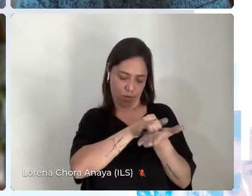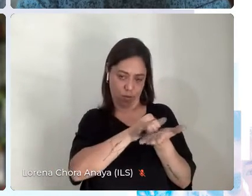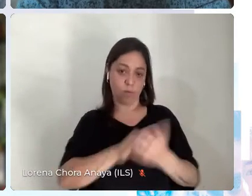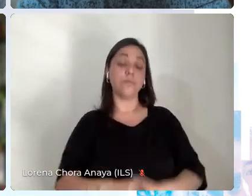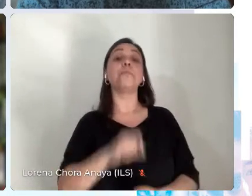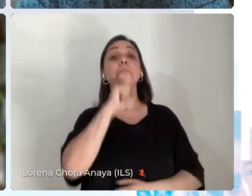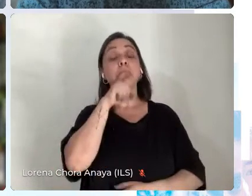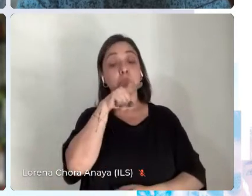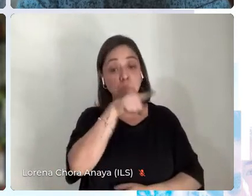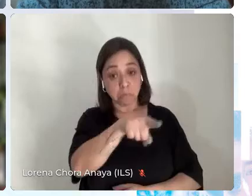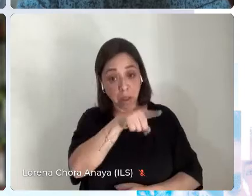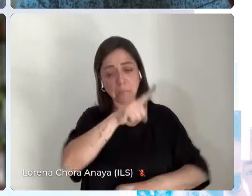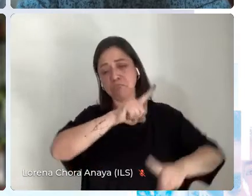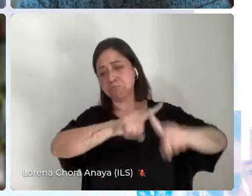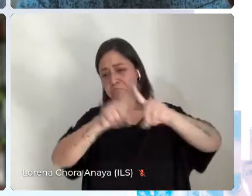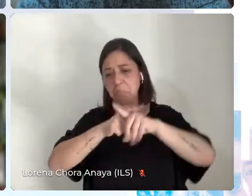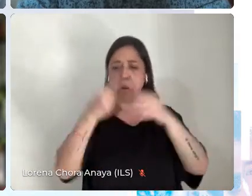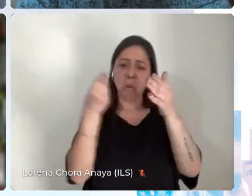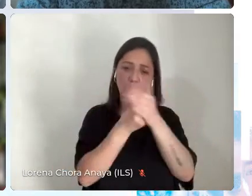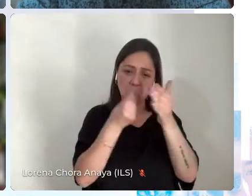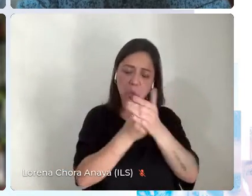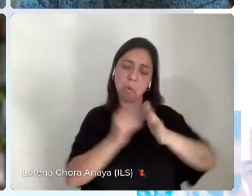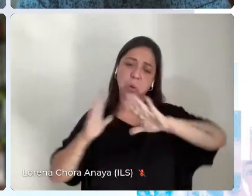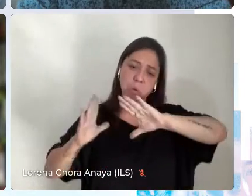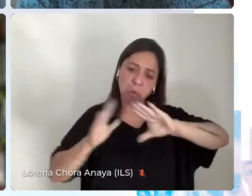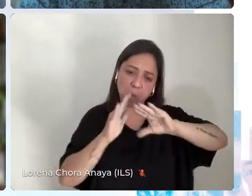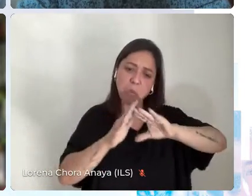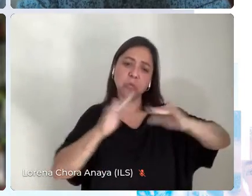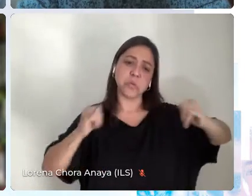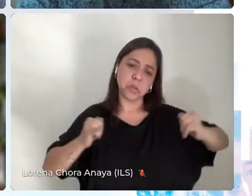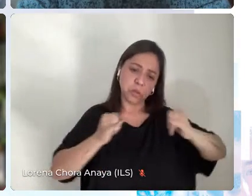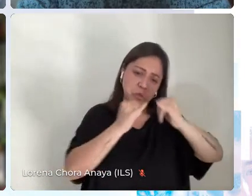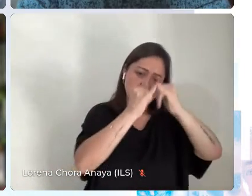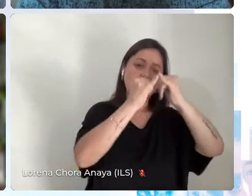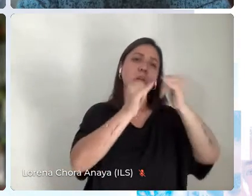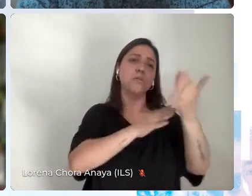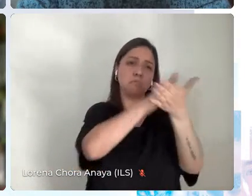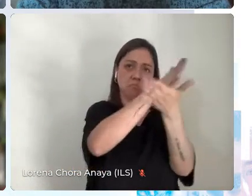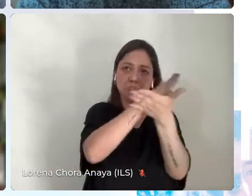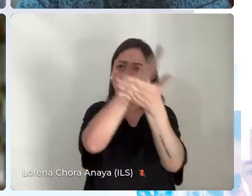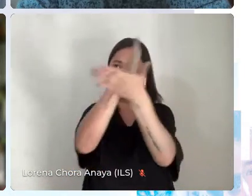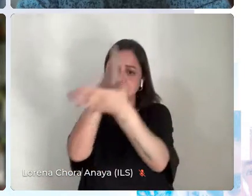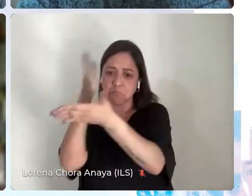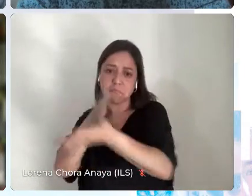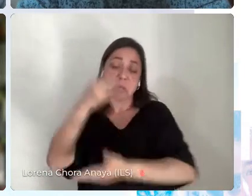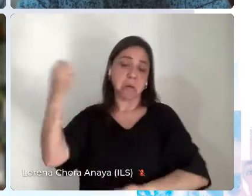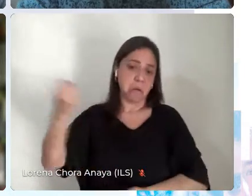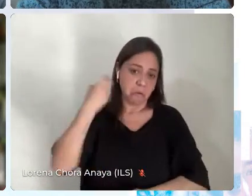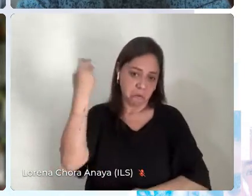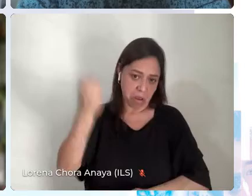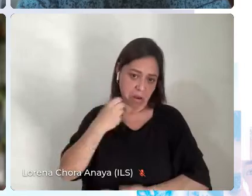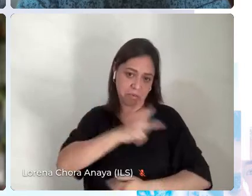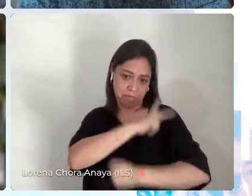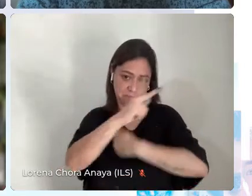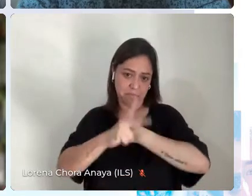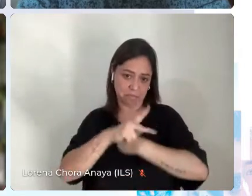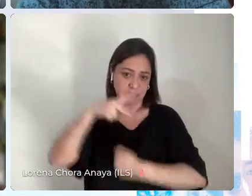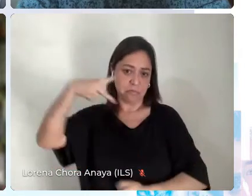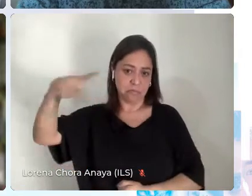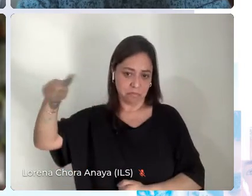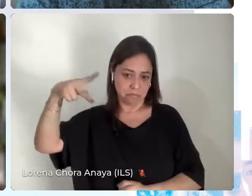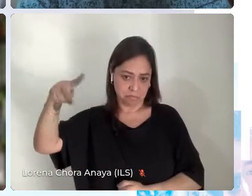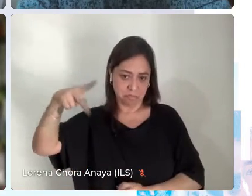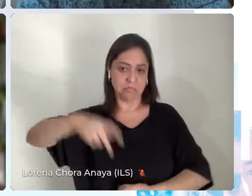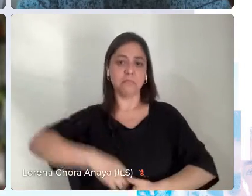y conferencias en varias instituciones en su país. Además de su participación en esta oficina de resiliencia de